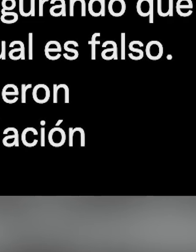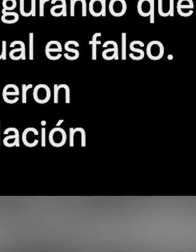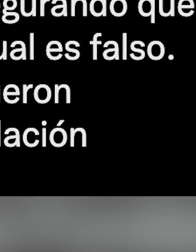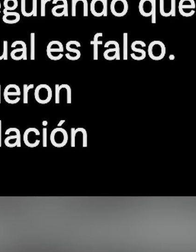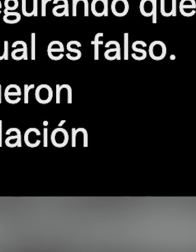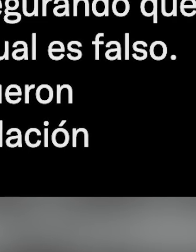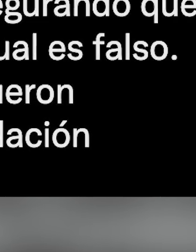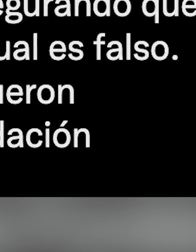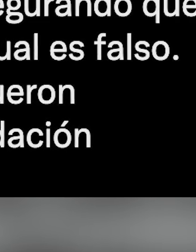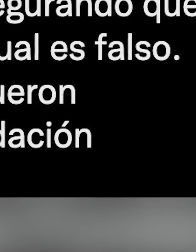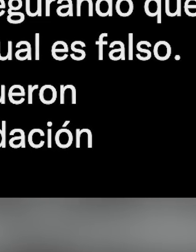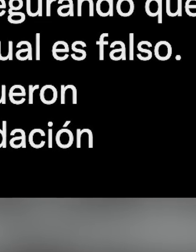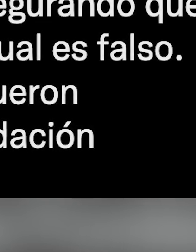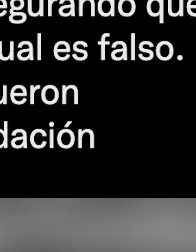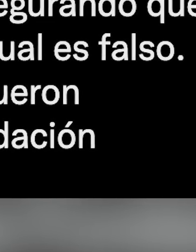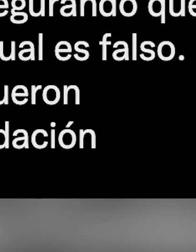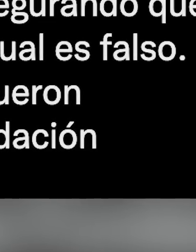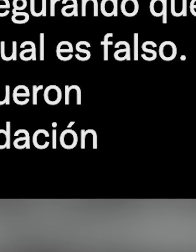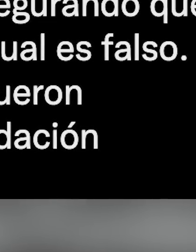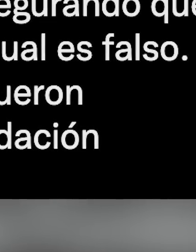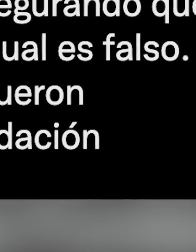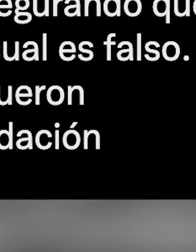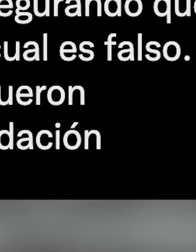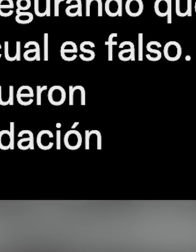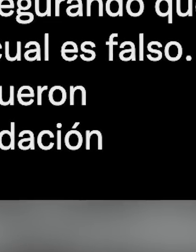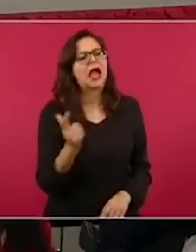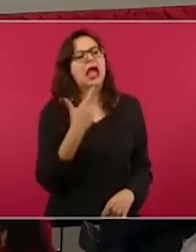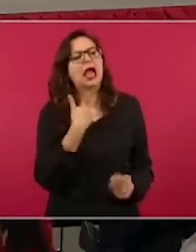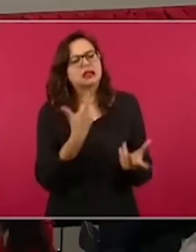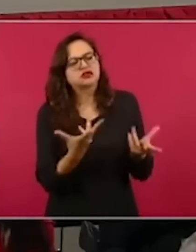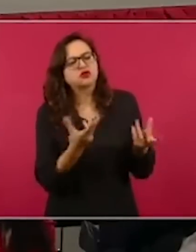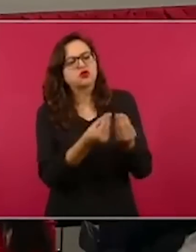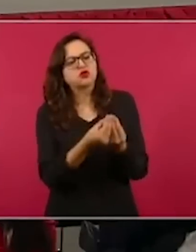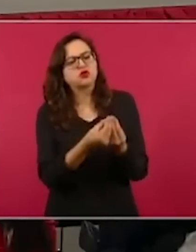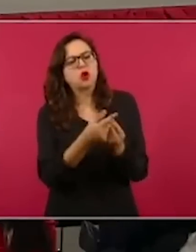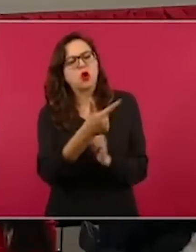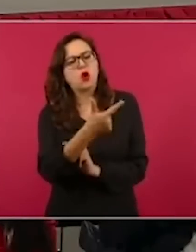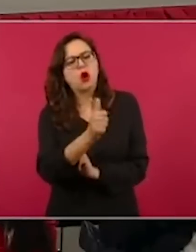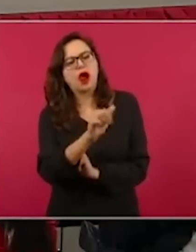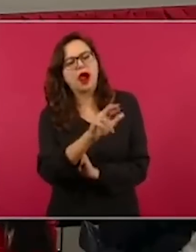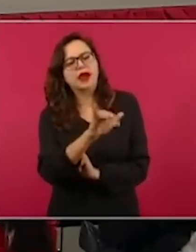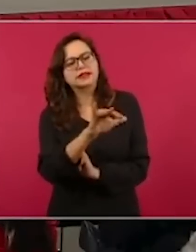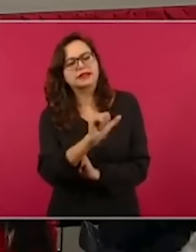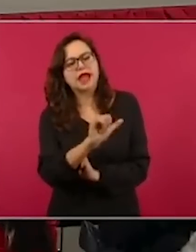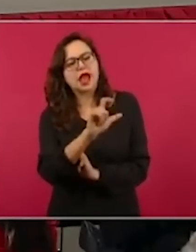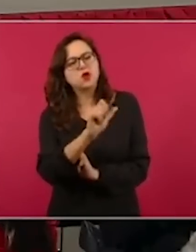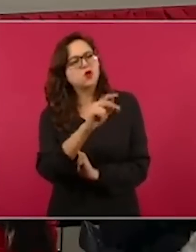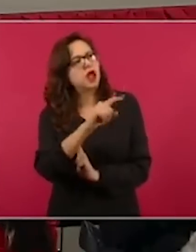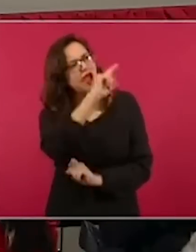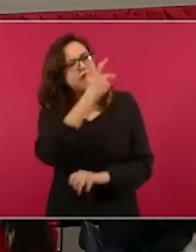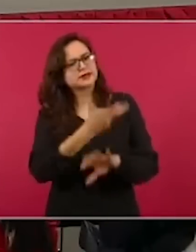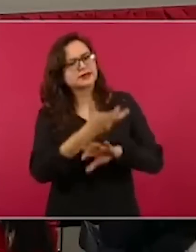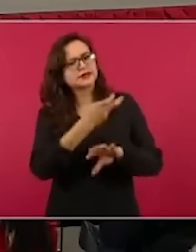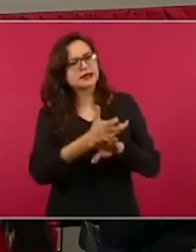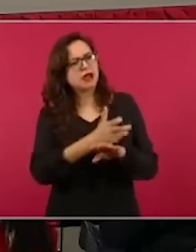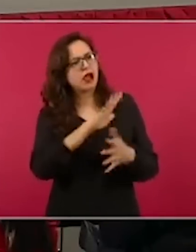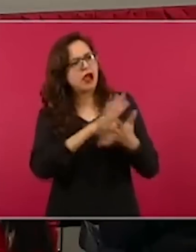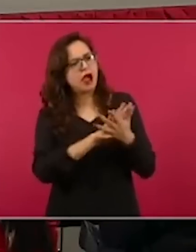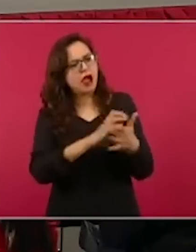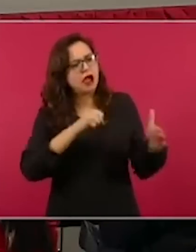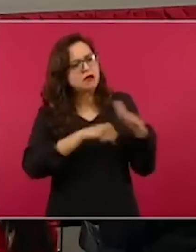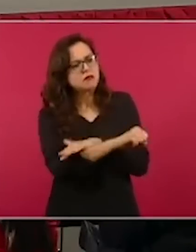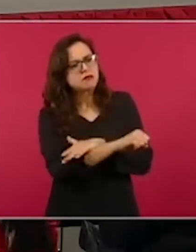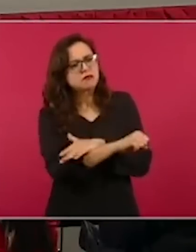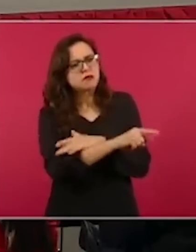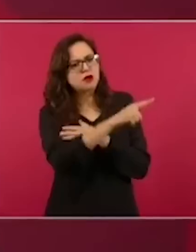exmandatario se disculpó tras no tratarse de un video actual y reveló su sorpresa tras la aclaración de Presidencia. También agregó que espera que más intercambios